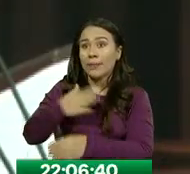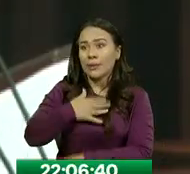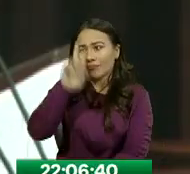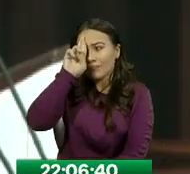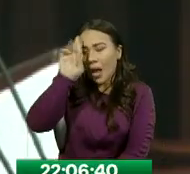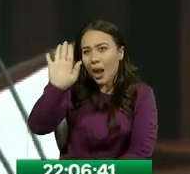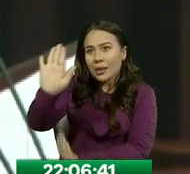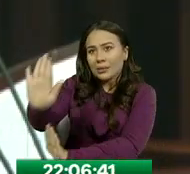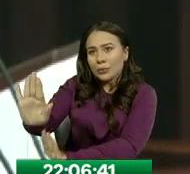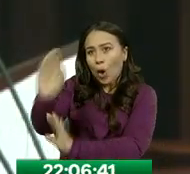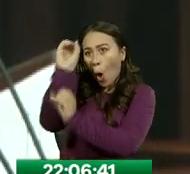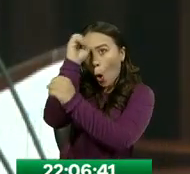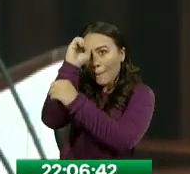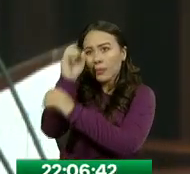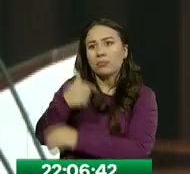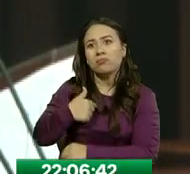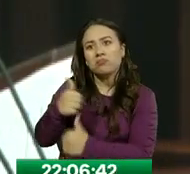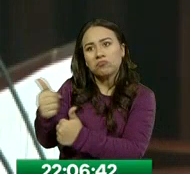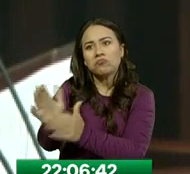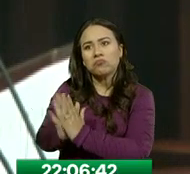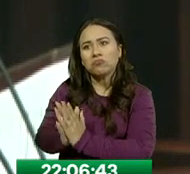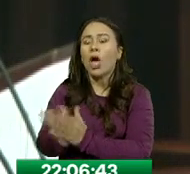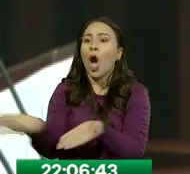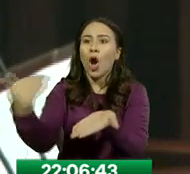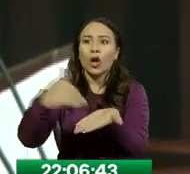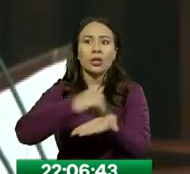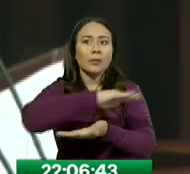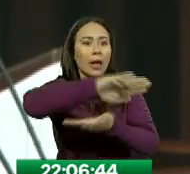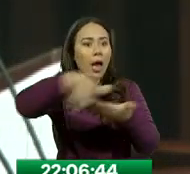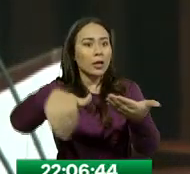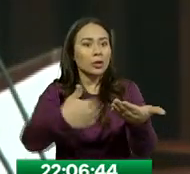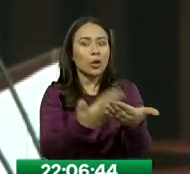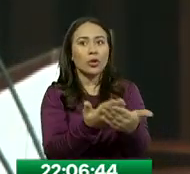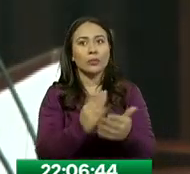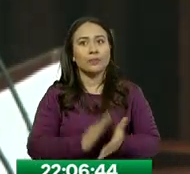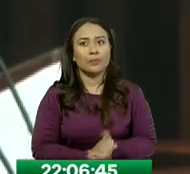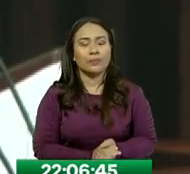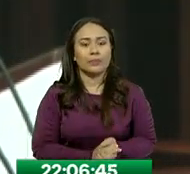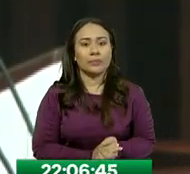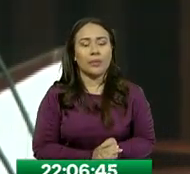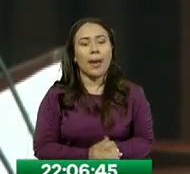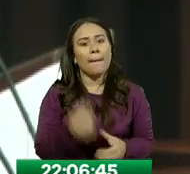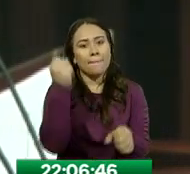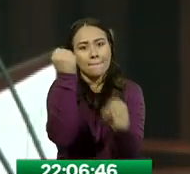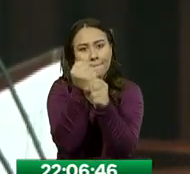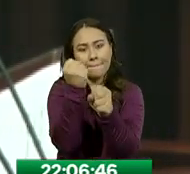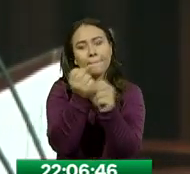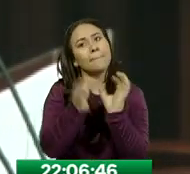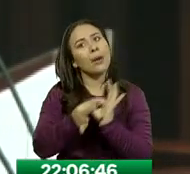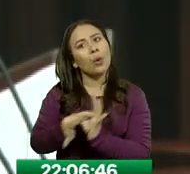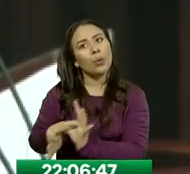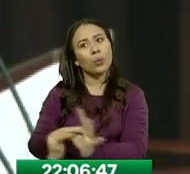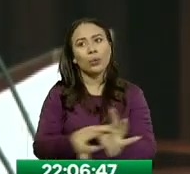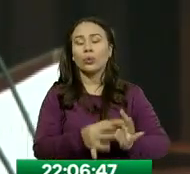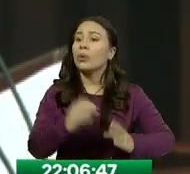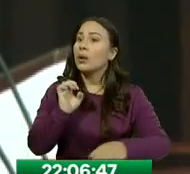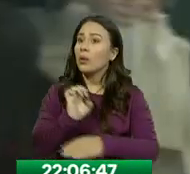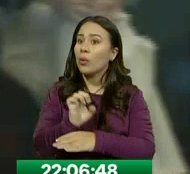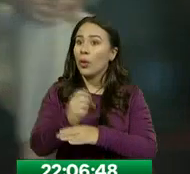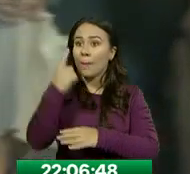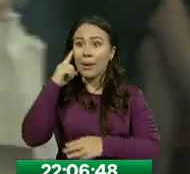Respeto su opinión y los invito nuevamente a todos, como el que más, para trabajar juntos por el Ecuador del